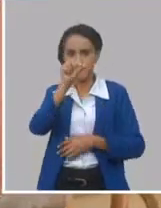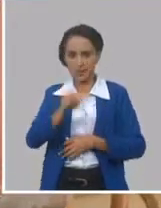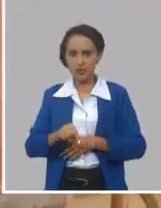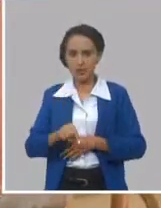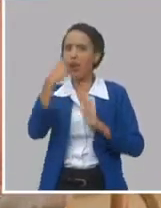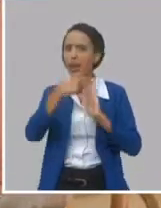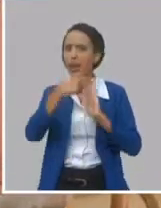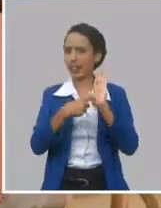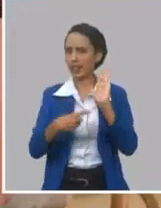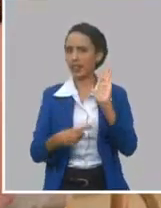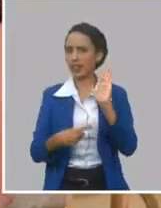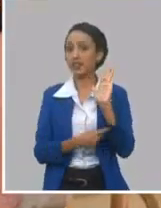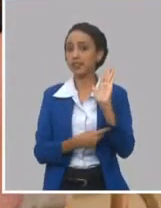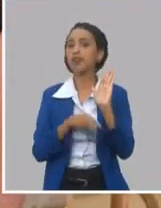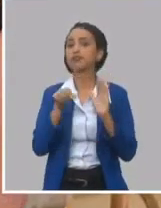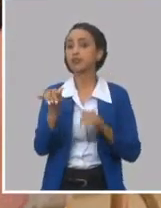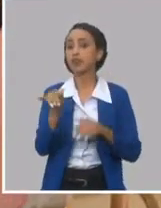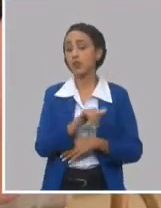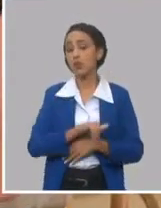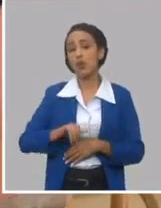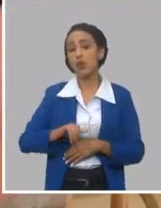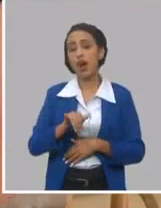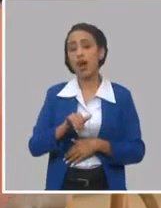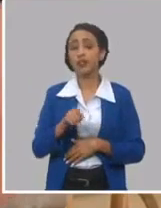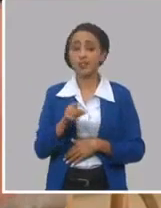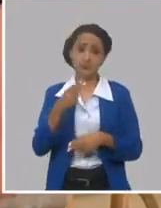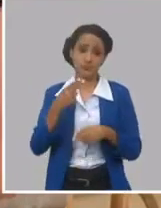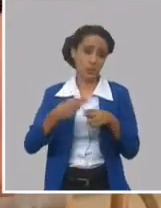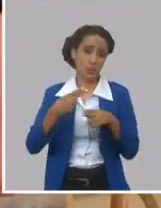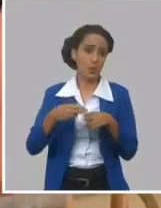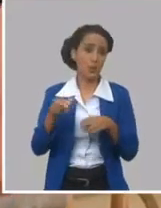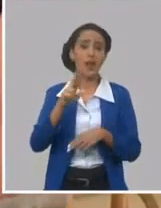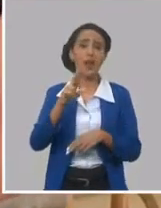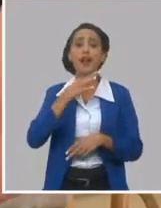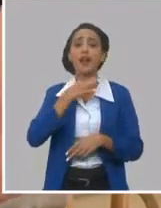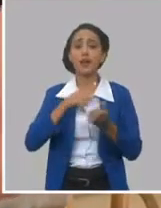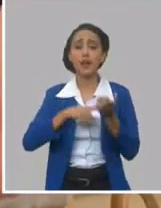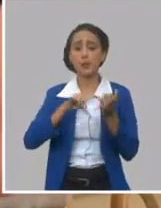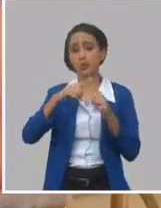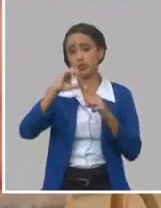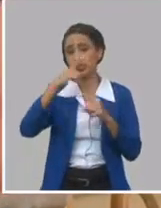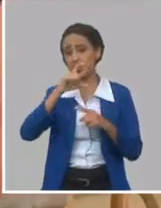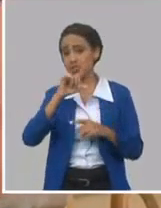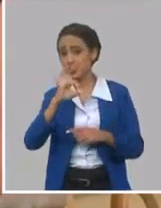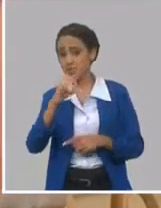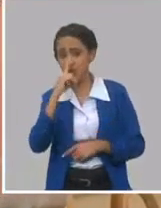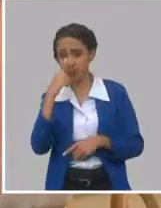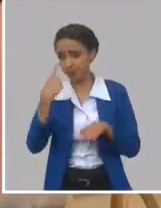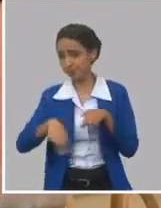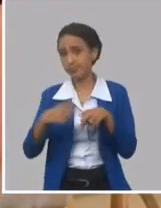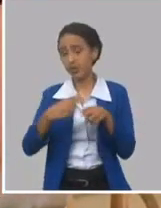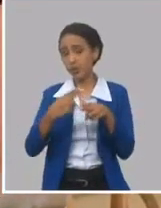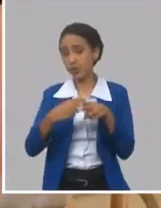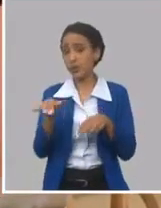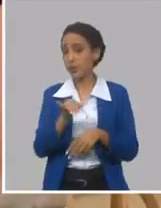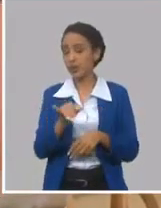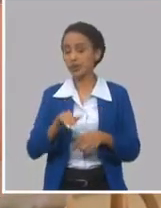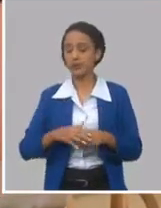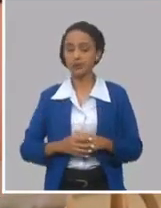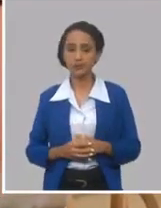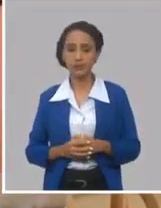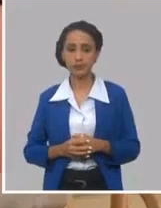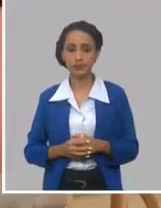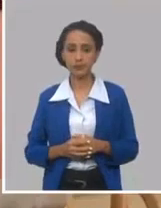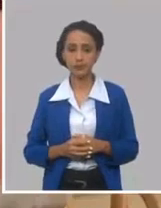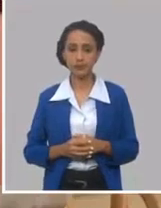la persona, que es también denominado reputación, es decir, como el honor se ha